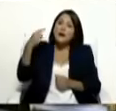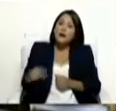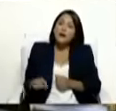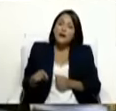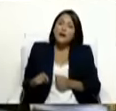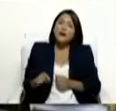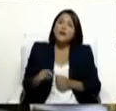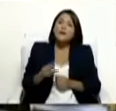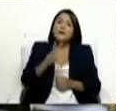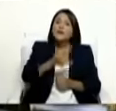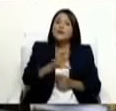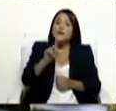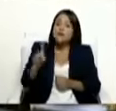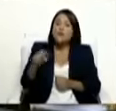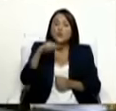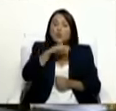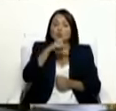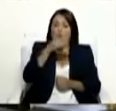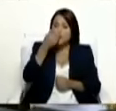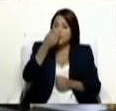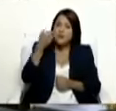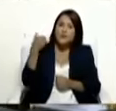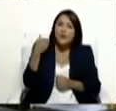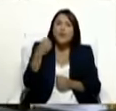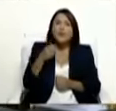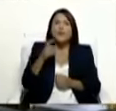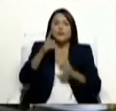31 de octubre, en sentencia